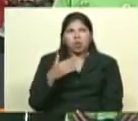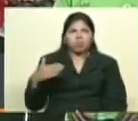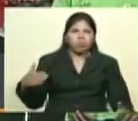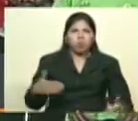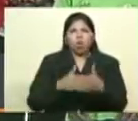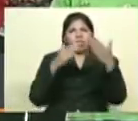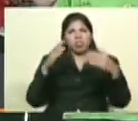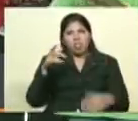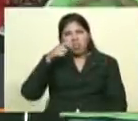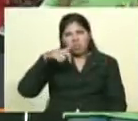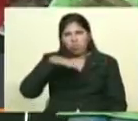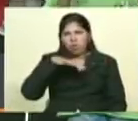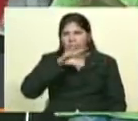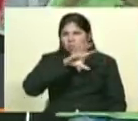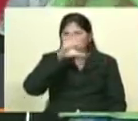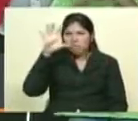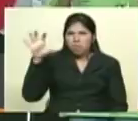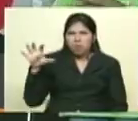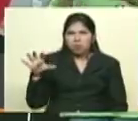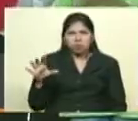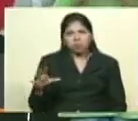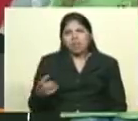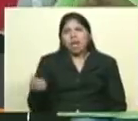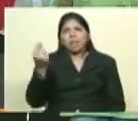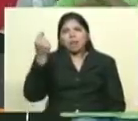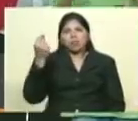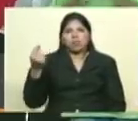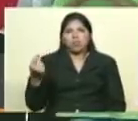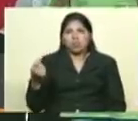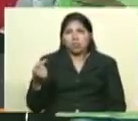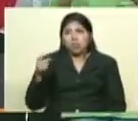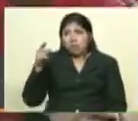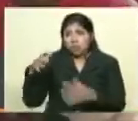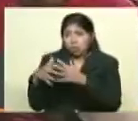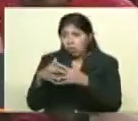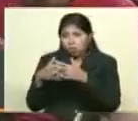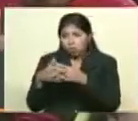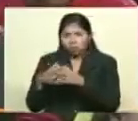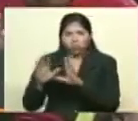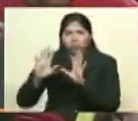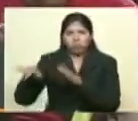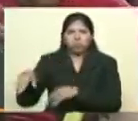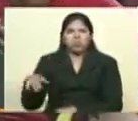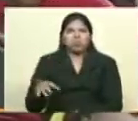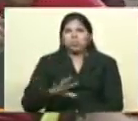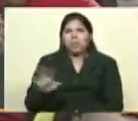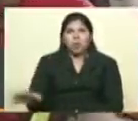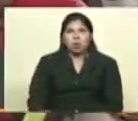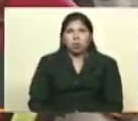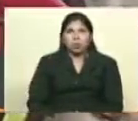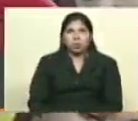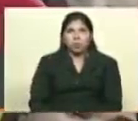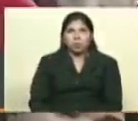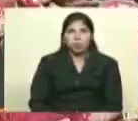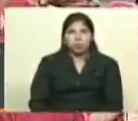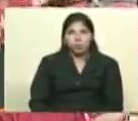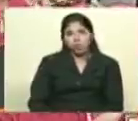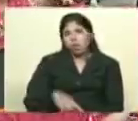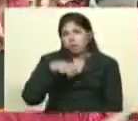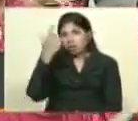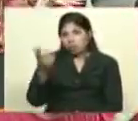mundo, y menos para el pueblo de los Estados Unidos de Norteamérica. Es una infamia, es una